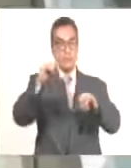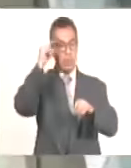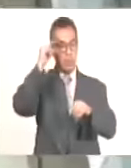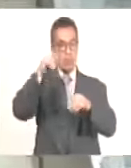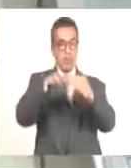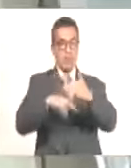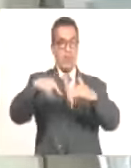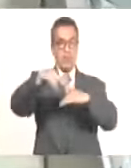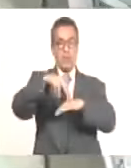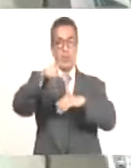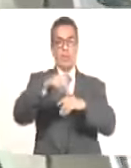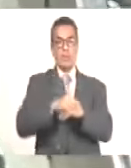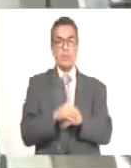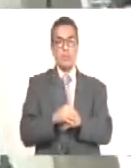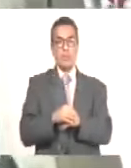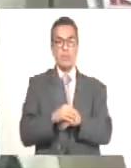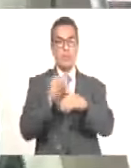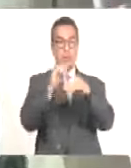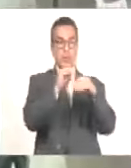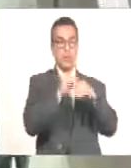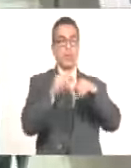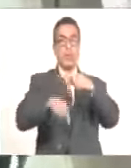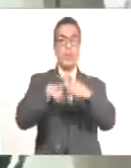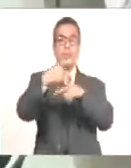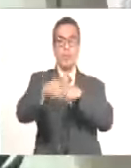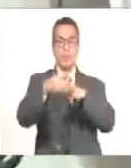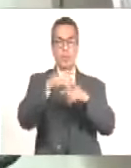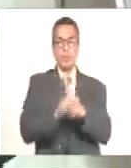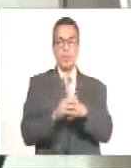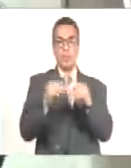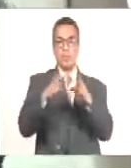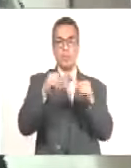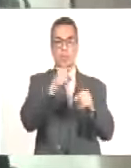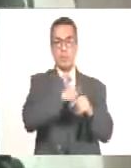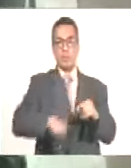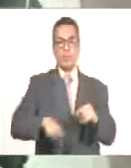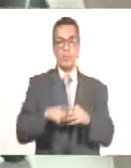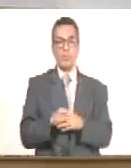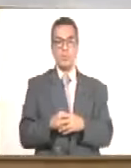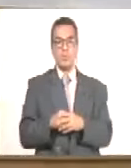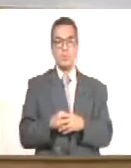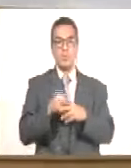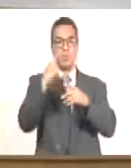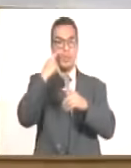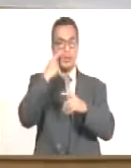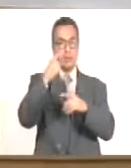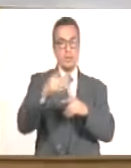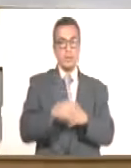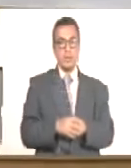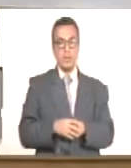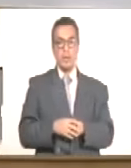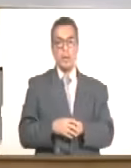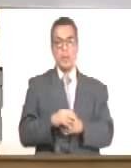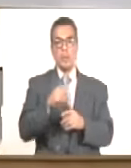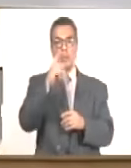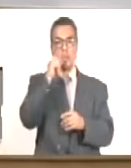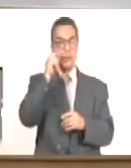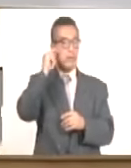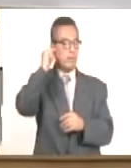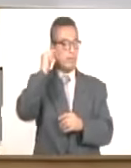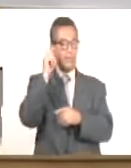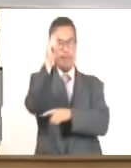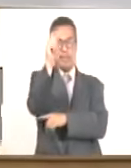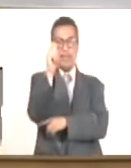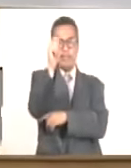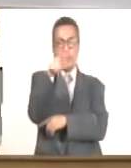se levanta la sesión ordinaria y convocó para la próxima sesión. Esto, presidente. En consideración, las honorables diputadas